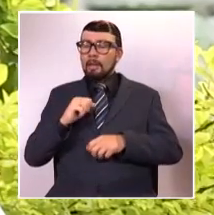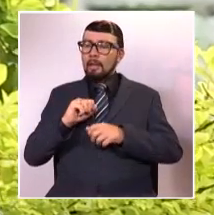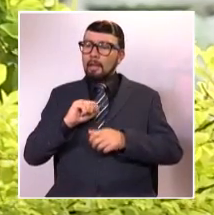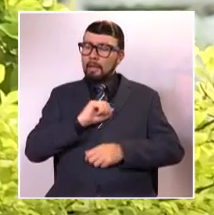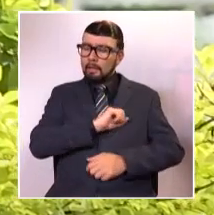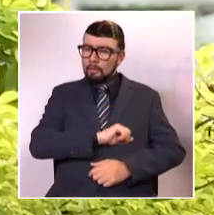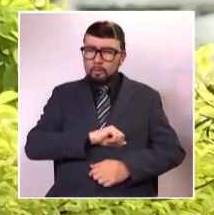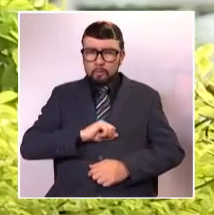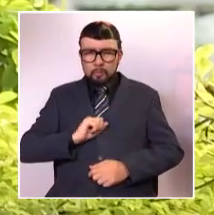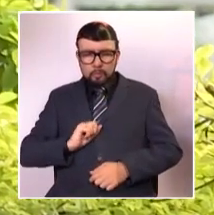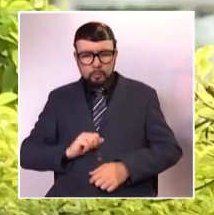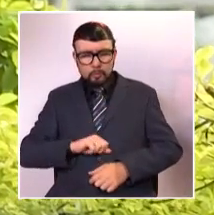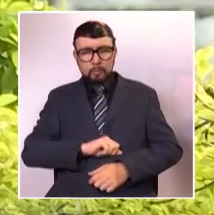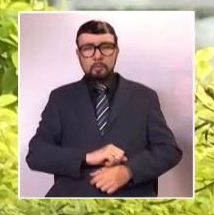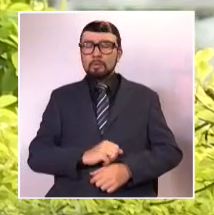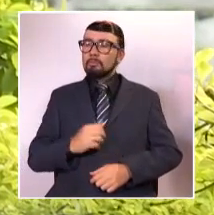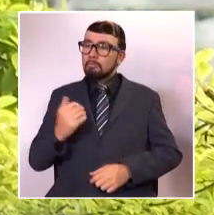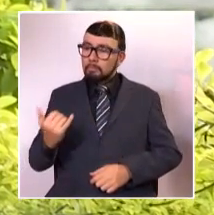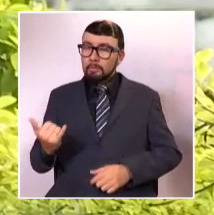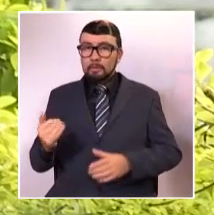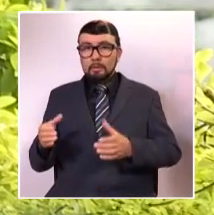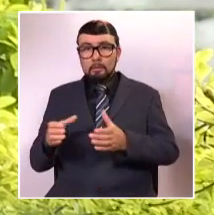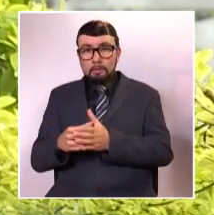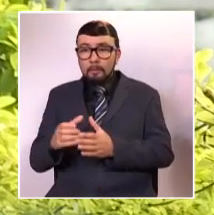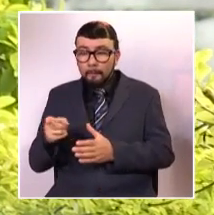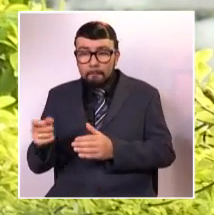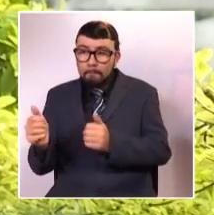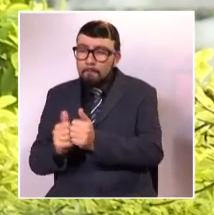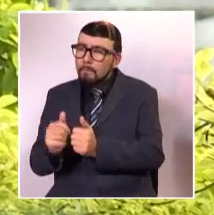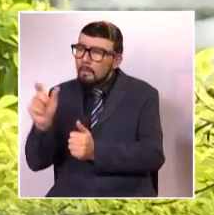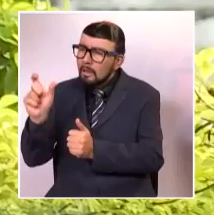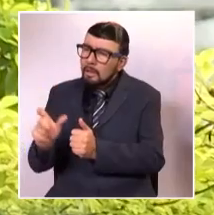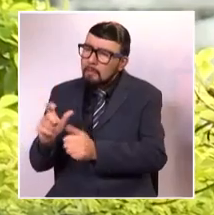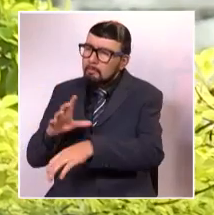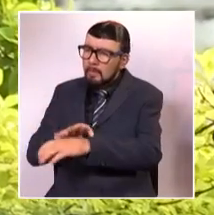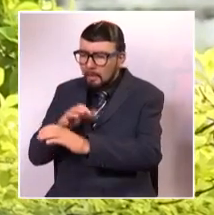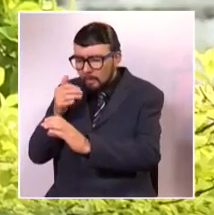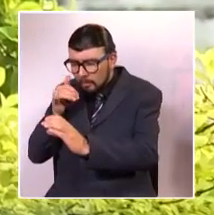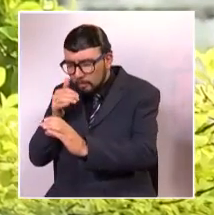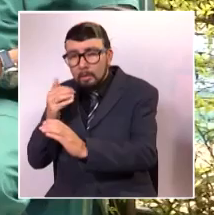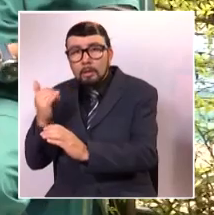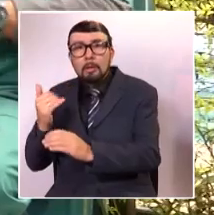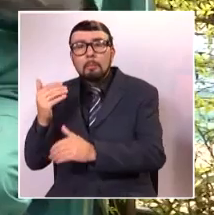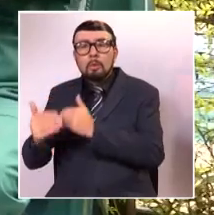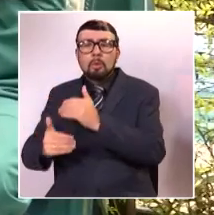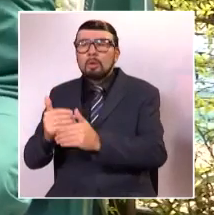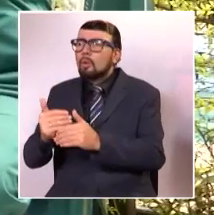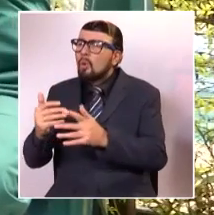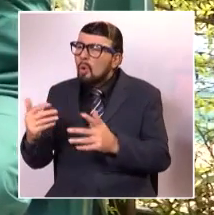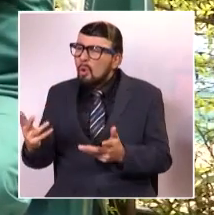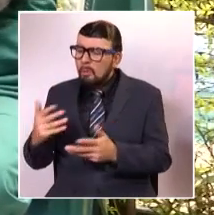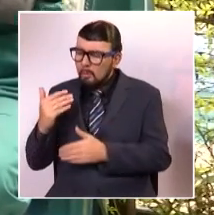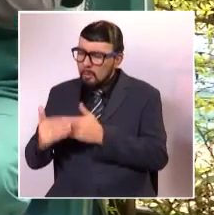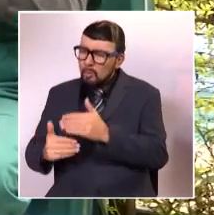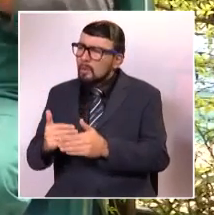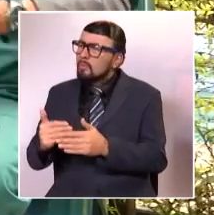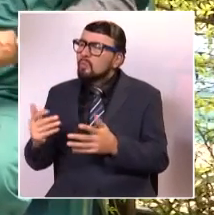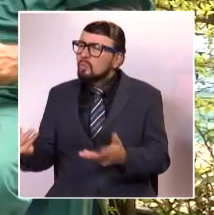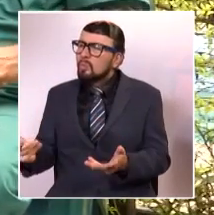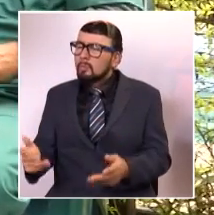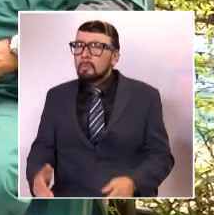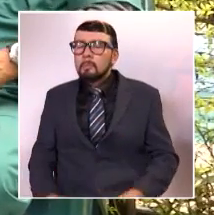en compañía con el patólogo, cómo se hacen estos procedimientos, cómo es el proceso.